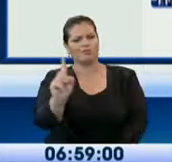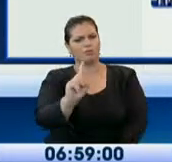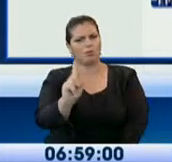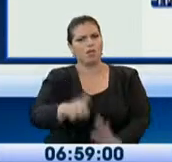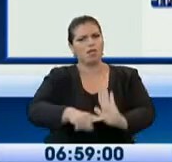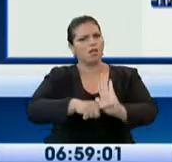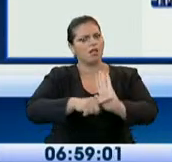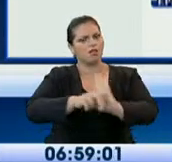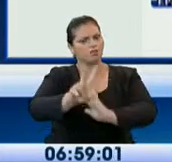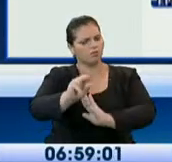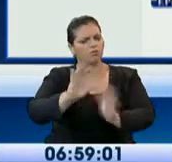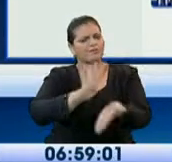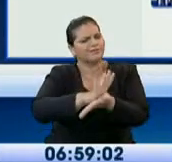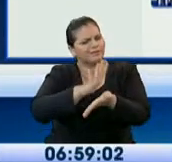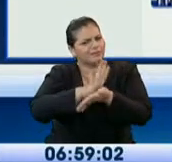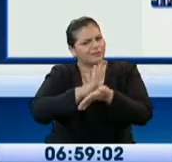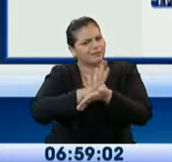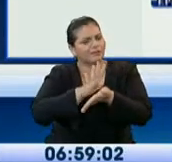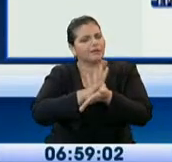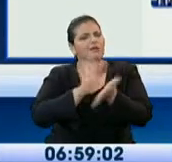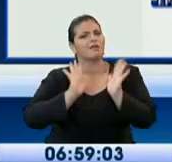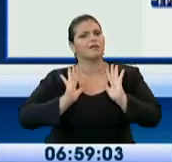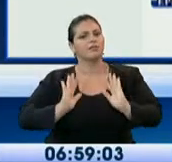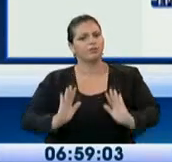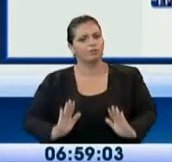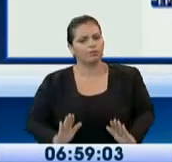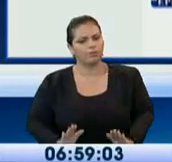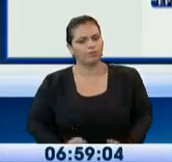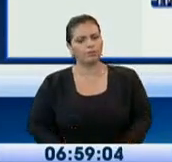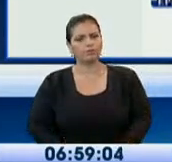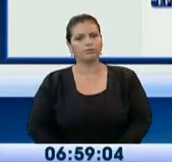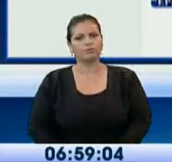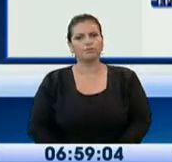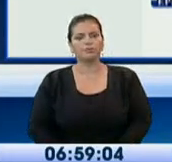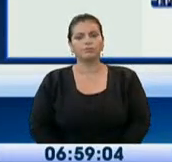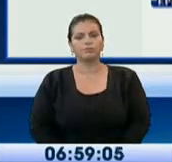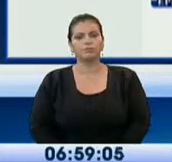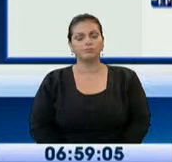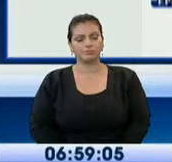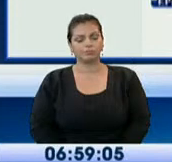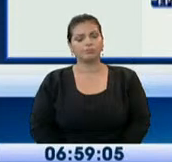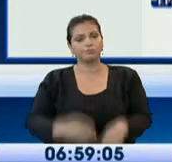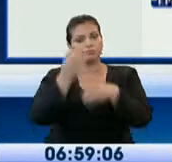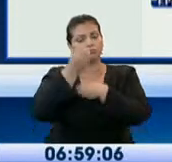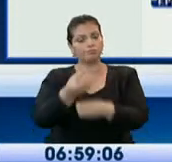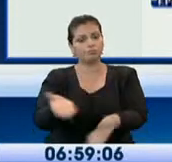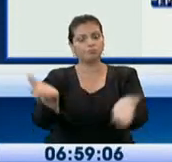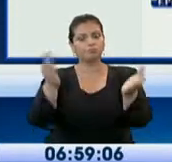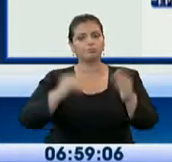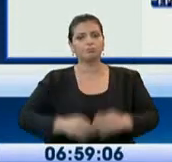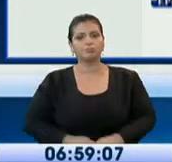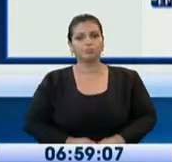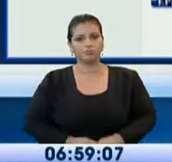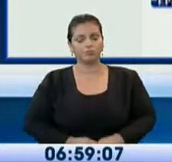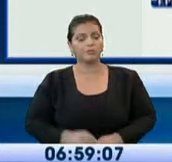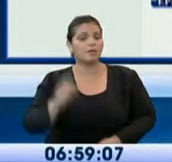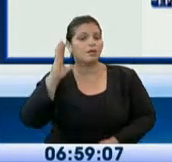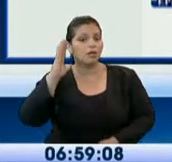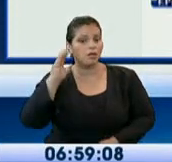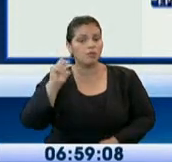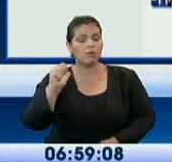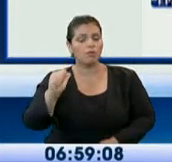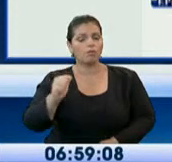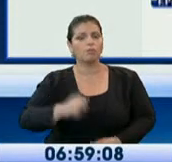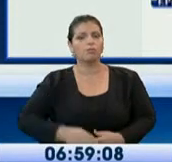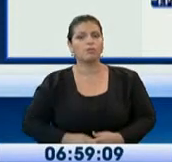que los datos sean exactamente tomados de esas fuentes oficiales. Pero lo que ellos han manifestado es que a este momento, por lo menos en la ciudad de Cuenca, la provincia de Azuay,